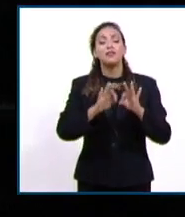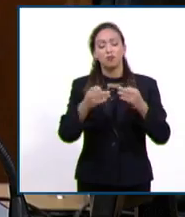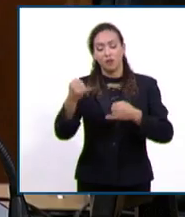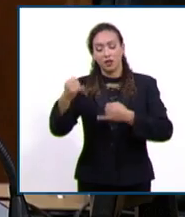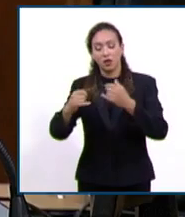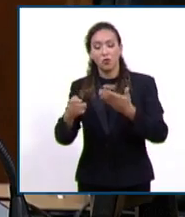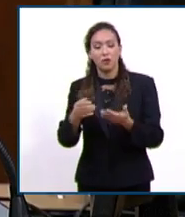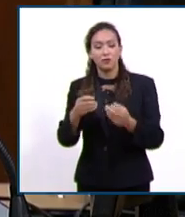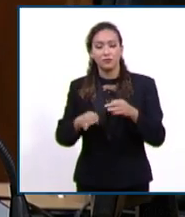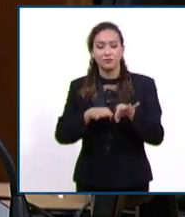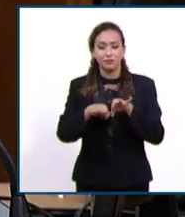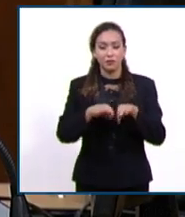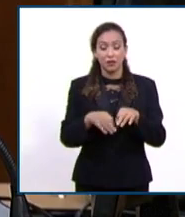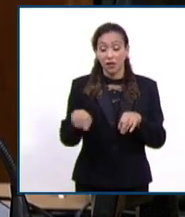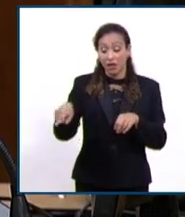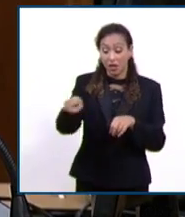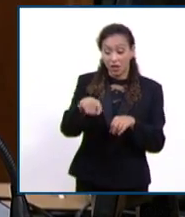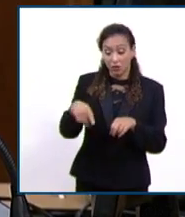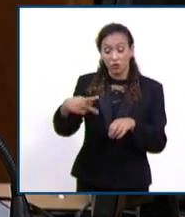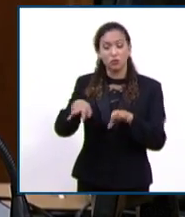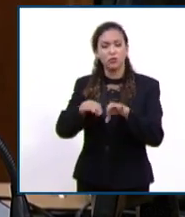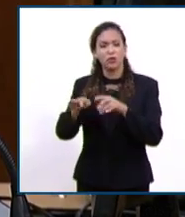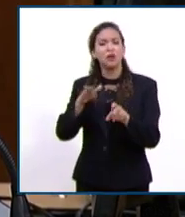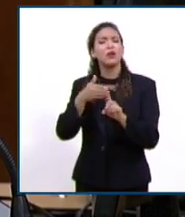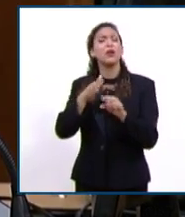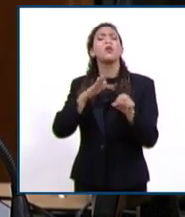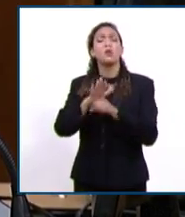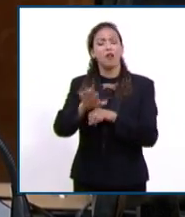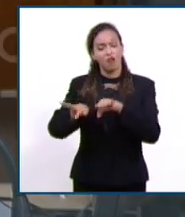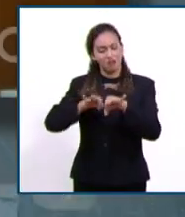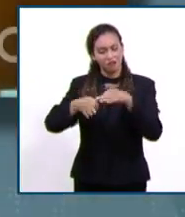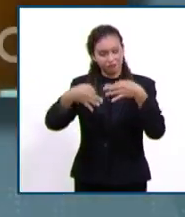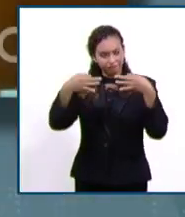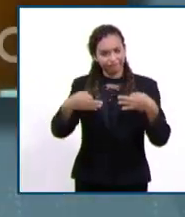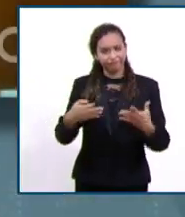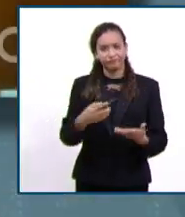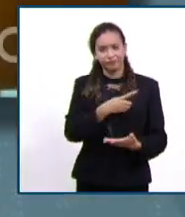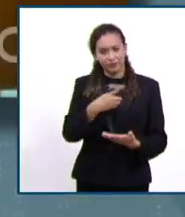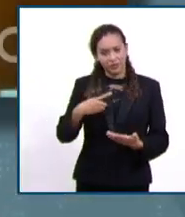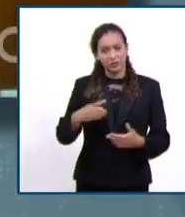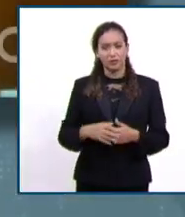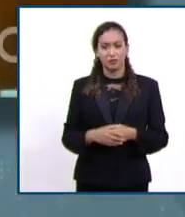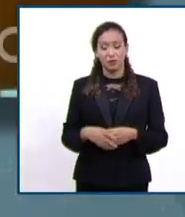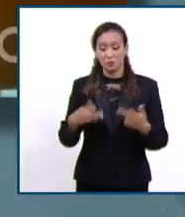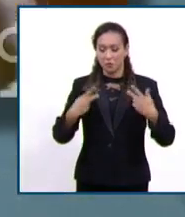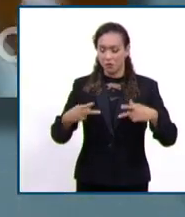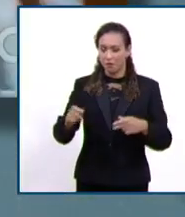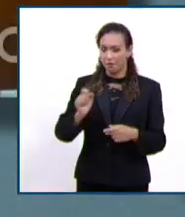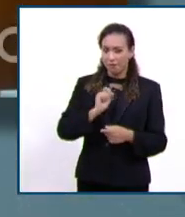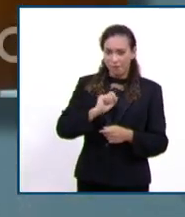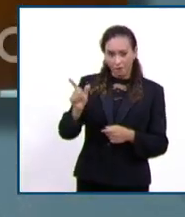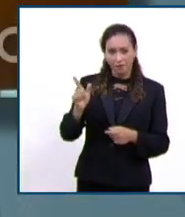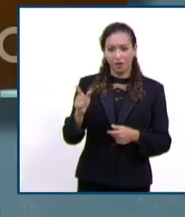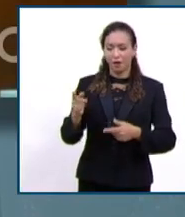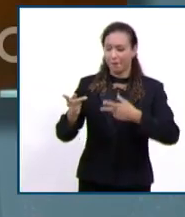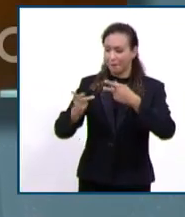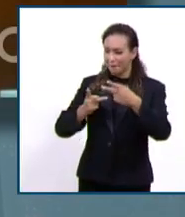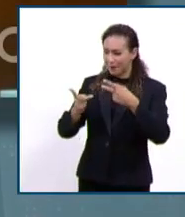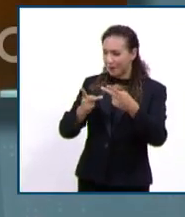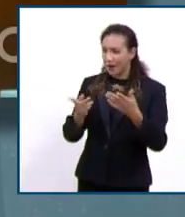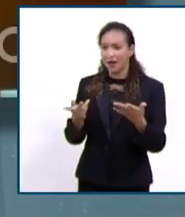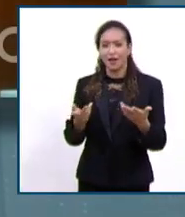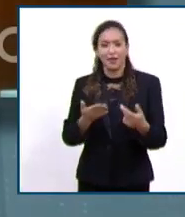jueces, el deber de los juzgadores es desempeñar adecuadamente su labor. Gente de estudio, gente